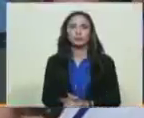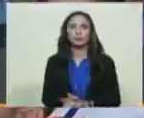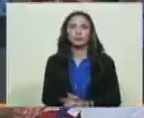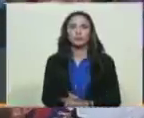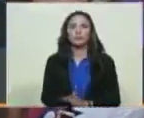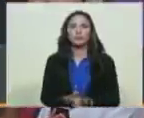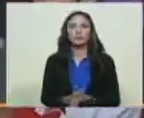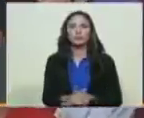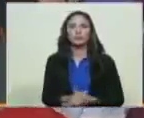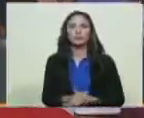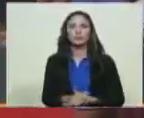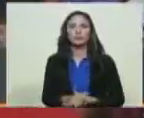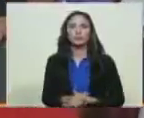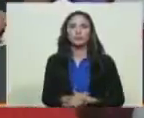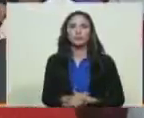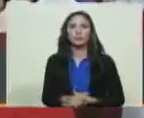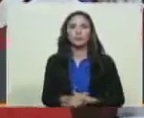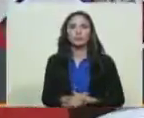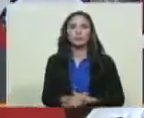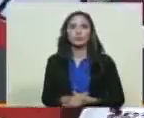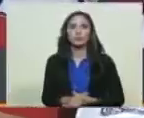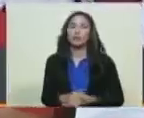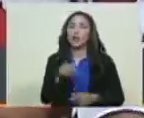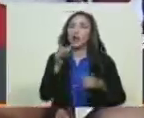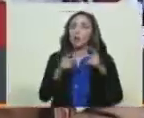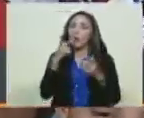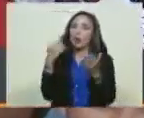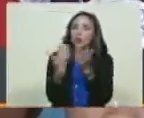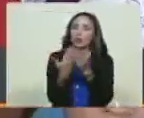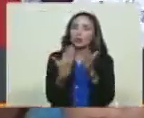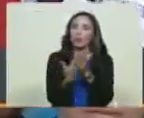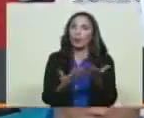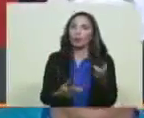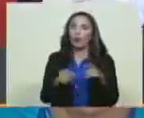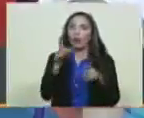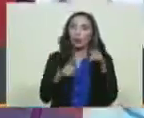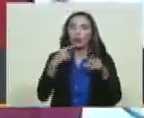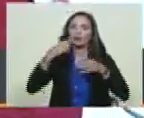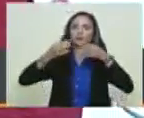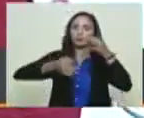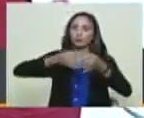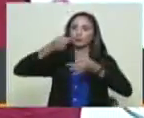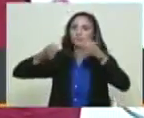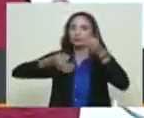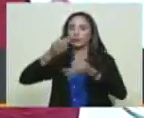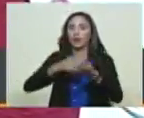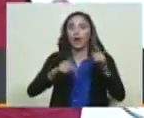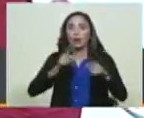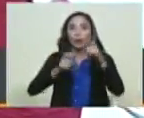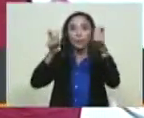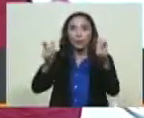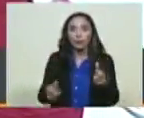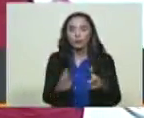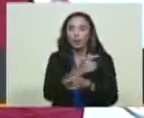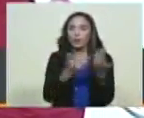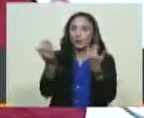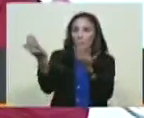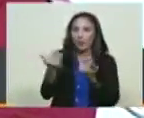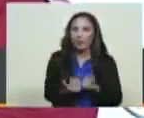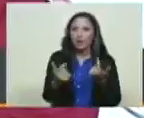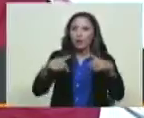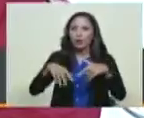fíjense ustedes los testimonios de estas personas compatriotas que han regresado